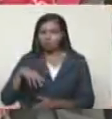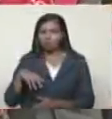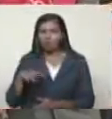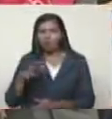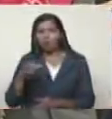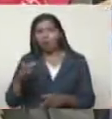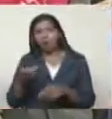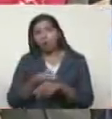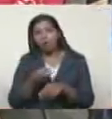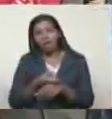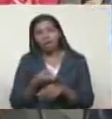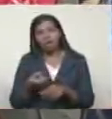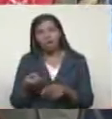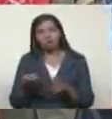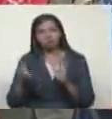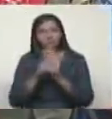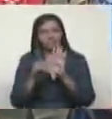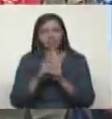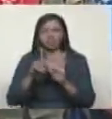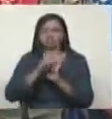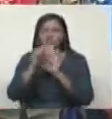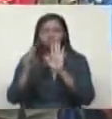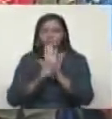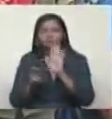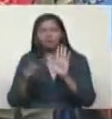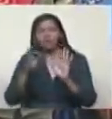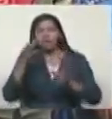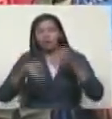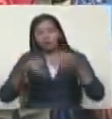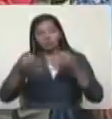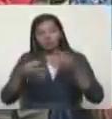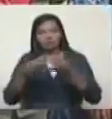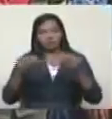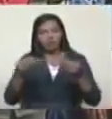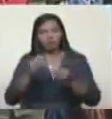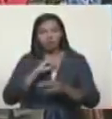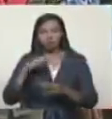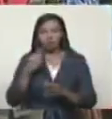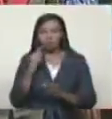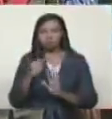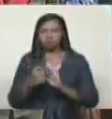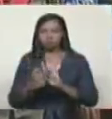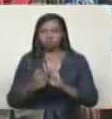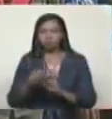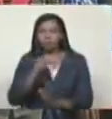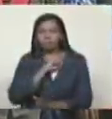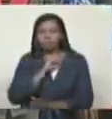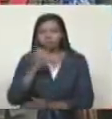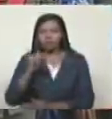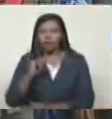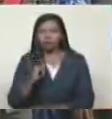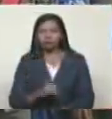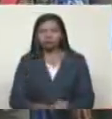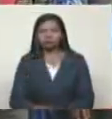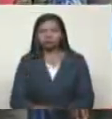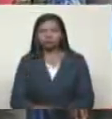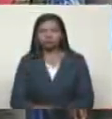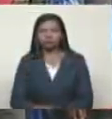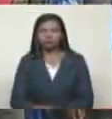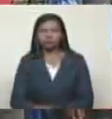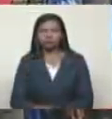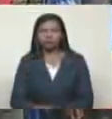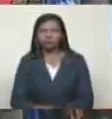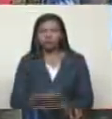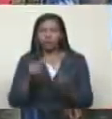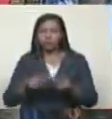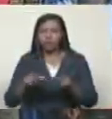social, democrático, de derecho y de justicia. Y por eso nos tienen tanto miedo afuera. Afuera no conocen